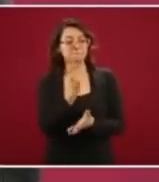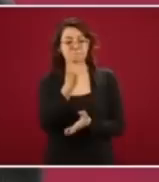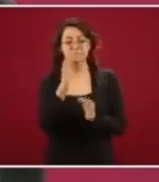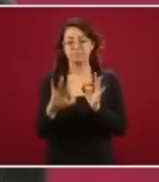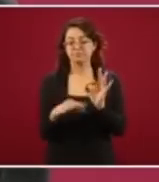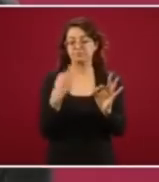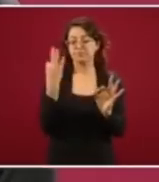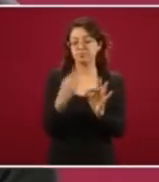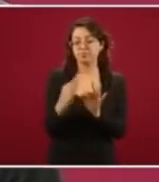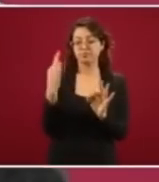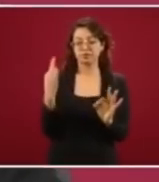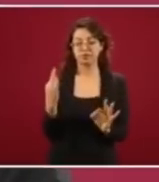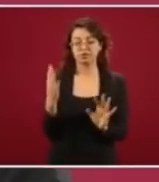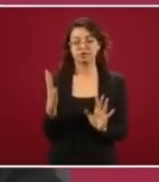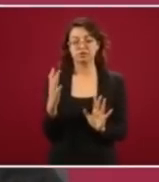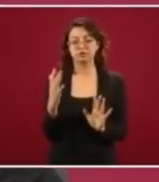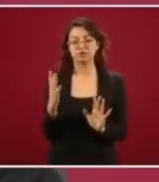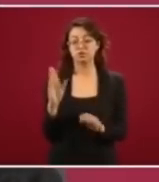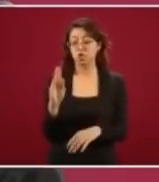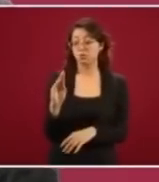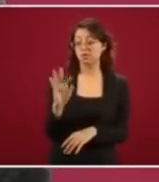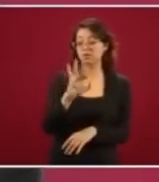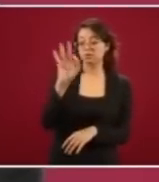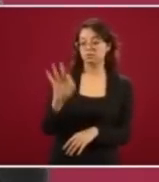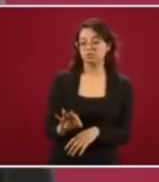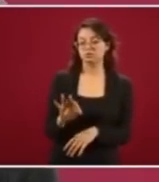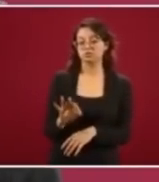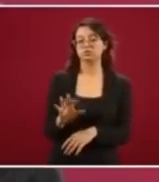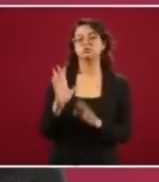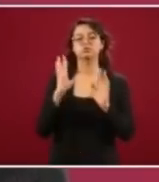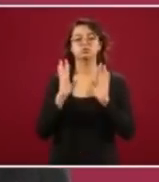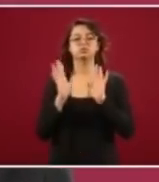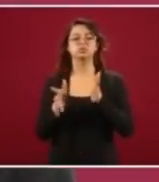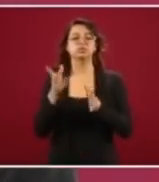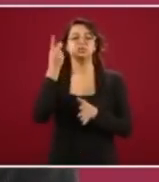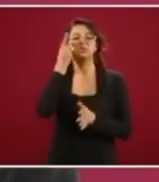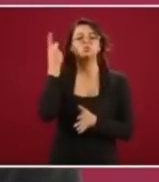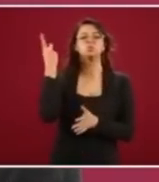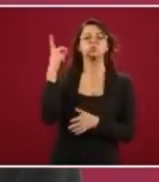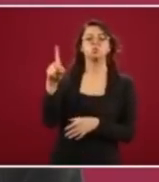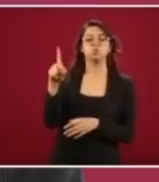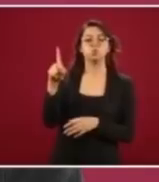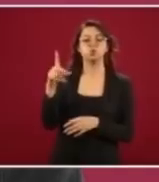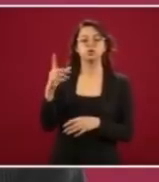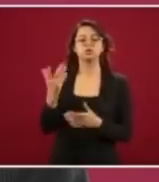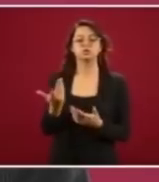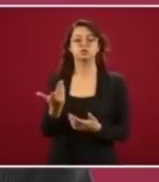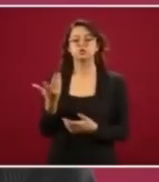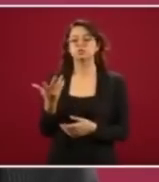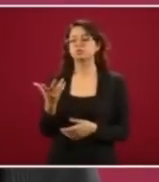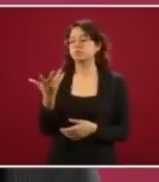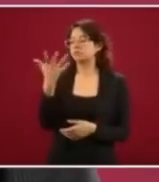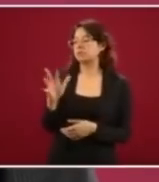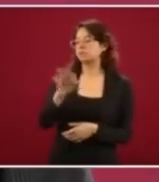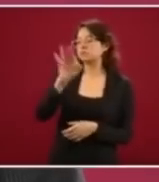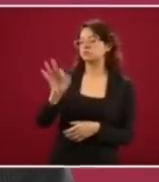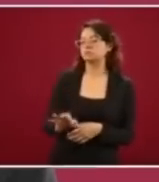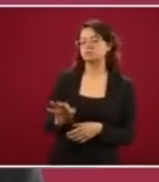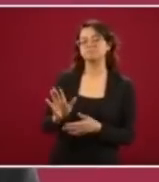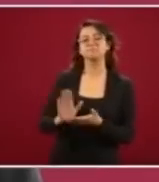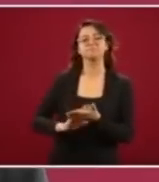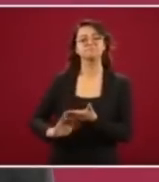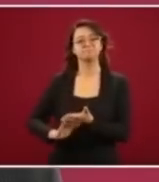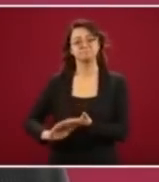ya tiene derecho a una quita, en este caso del 10%,